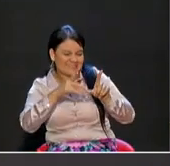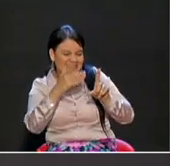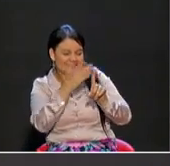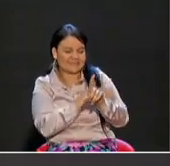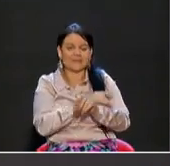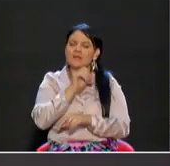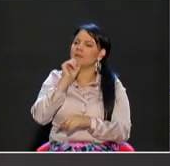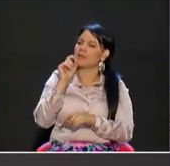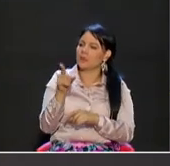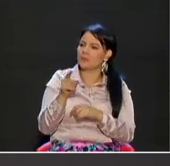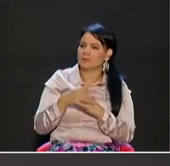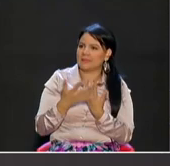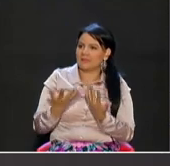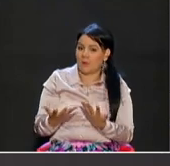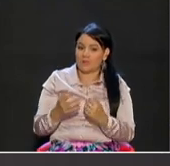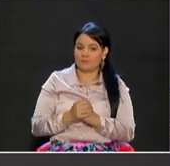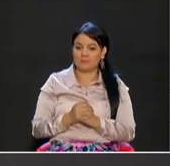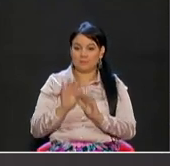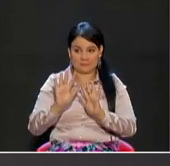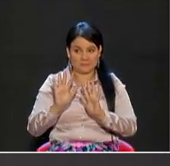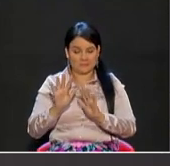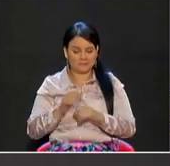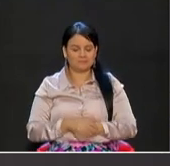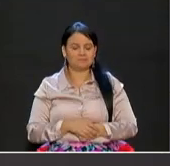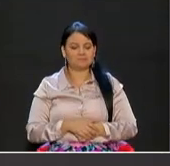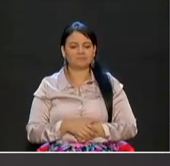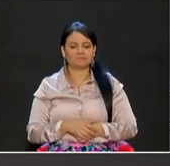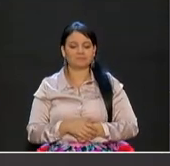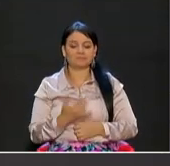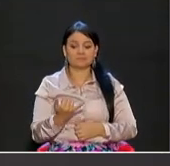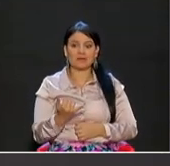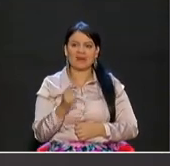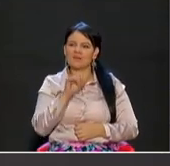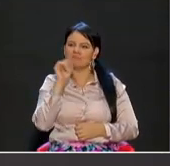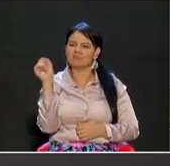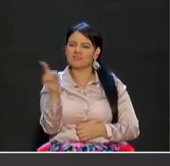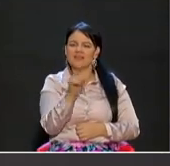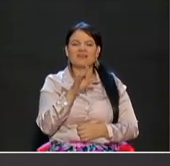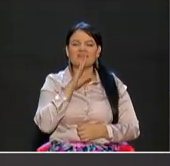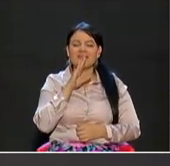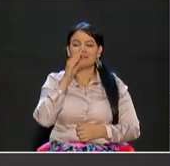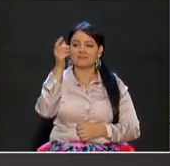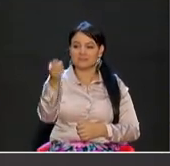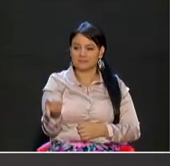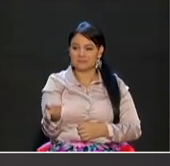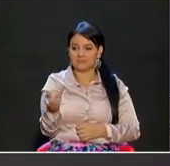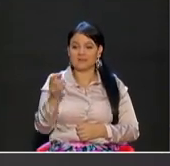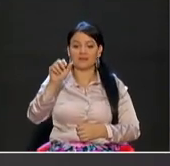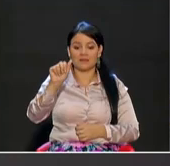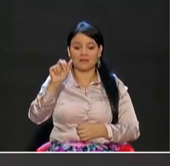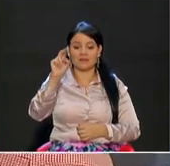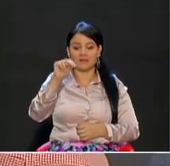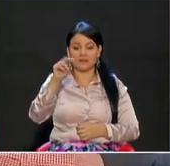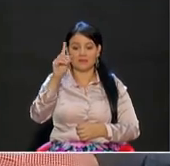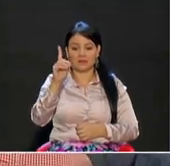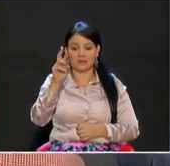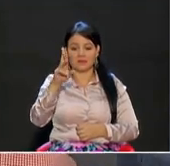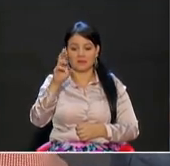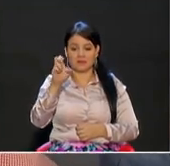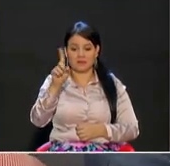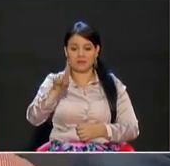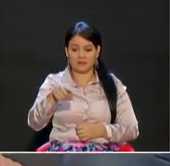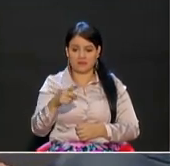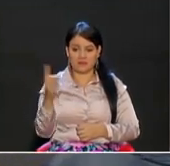pregunta del ciudadano a través de la balota esta ronda la inicia andrés guerra les llevamos entonces por favor daniel